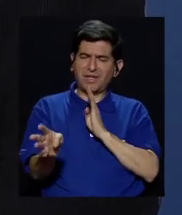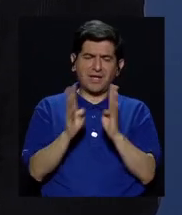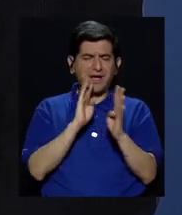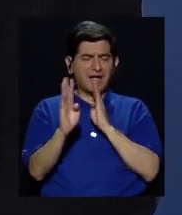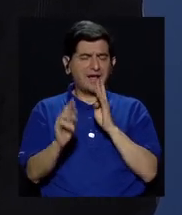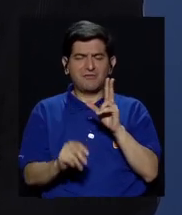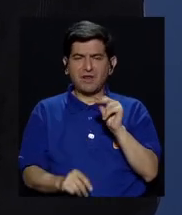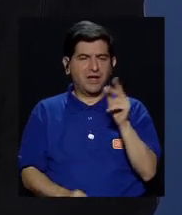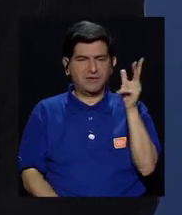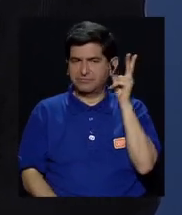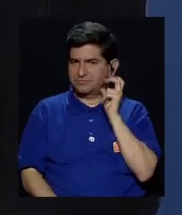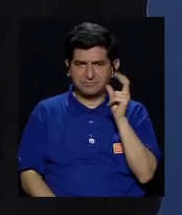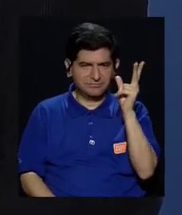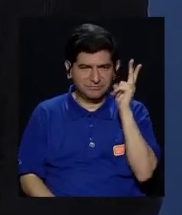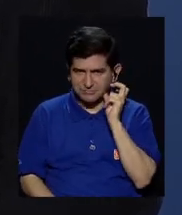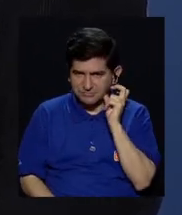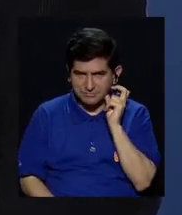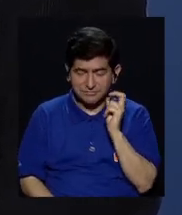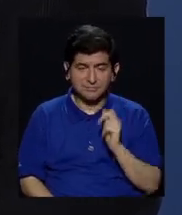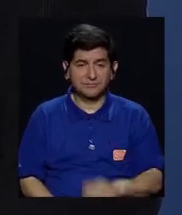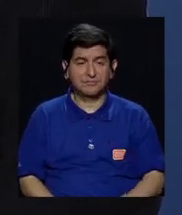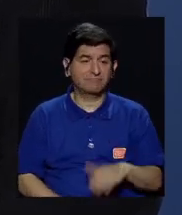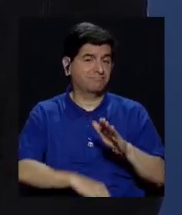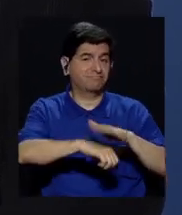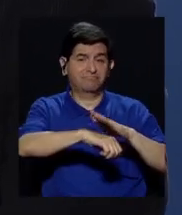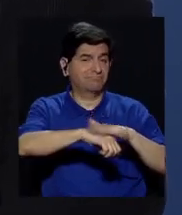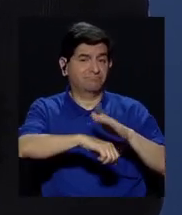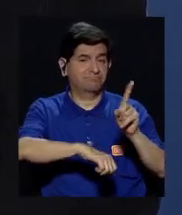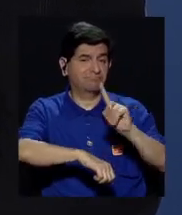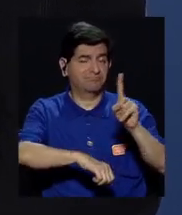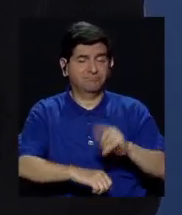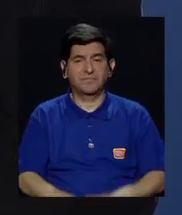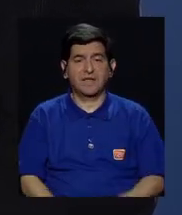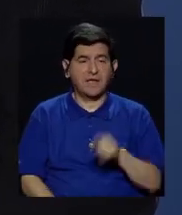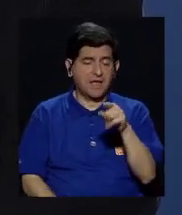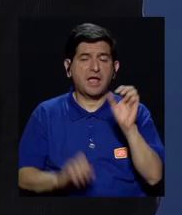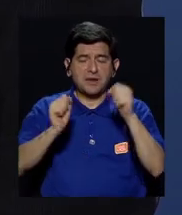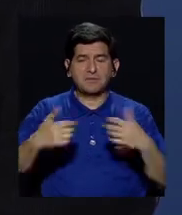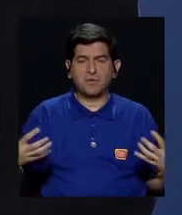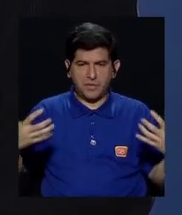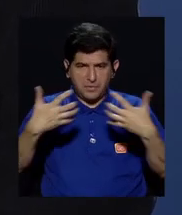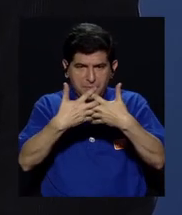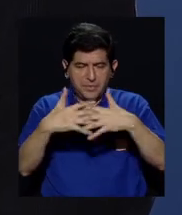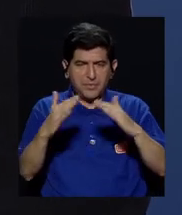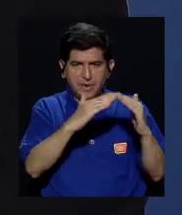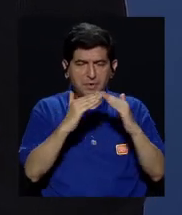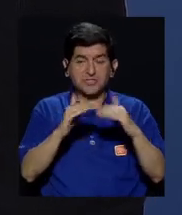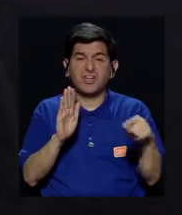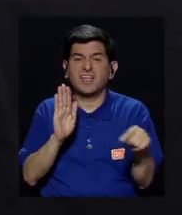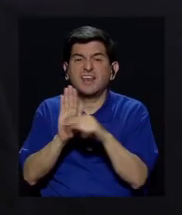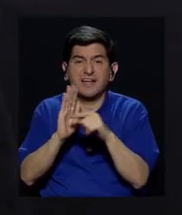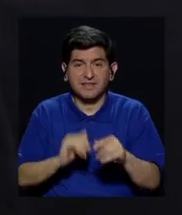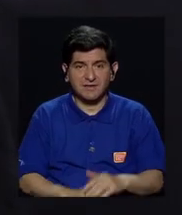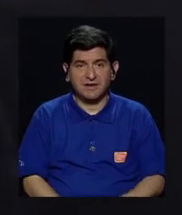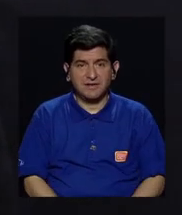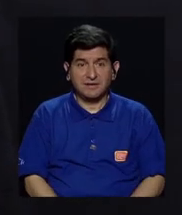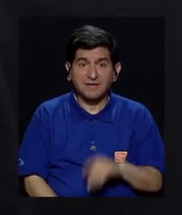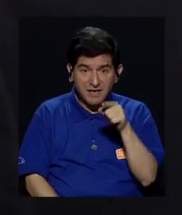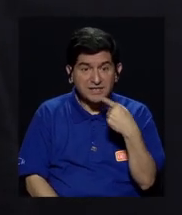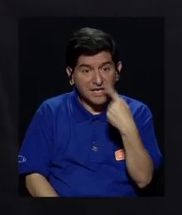más de lo que escucha y eso no le permite a él entonces hacer una mayor sintonía con la población negativa